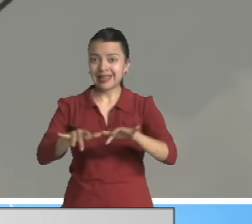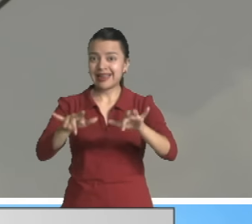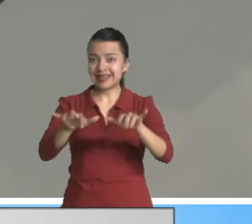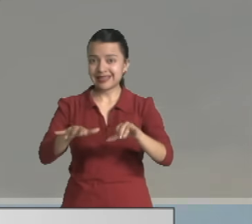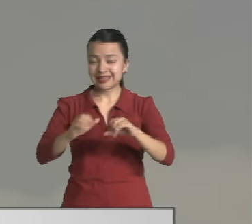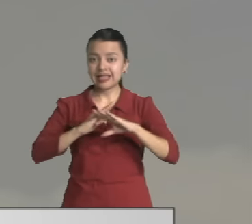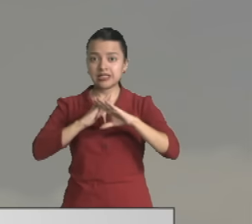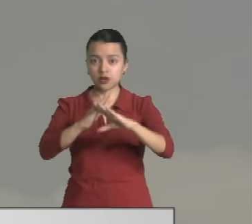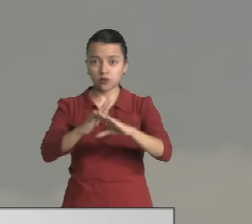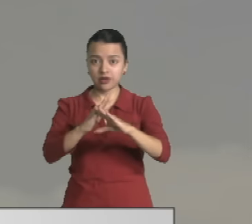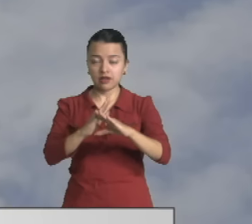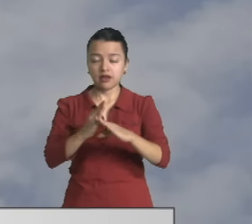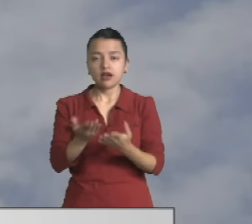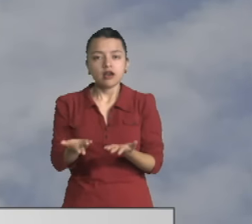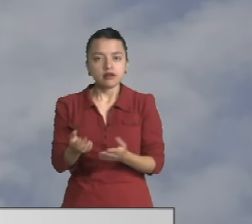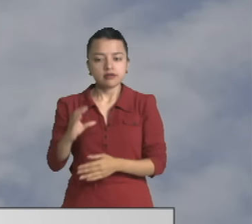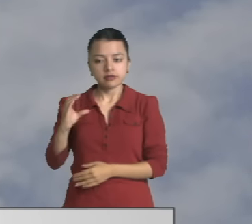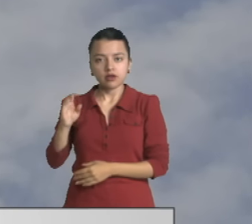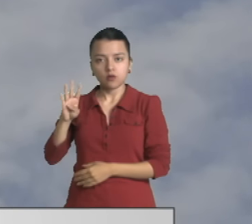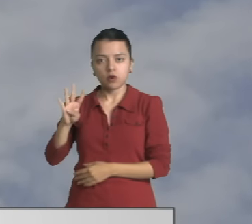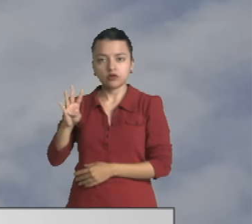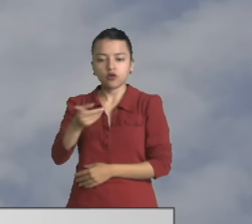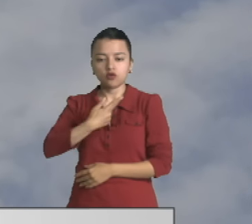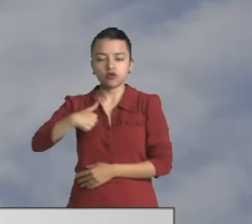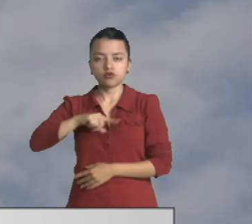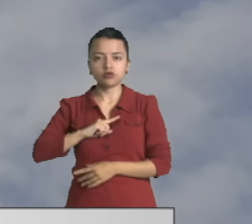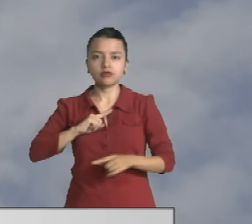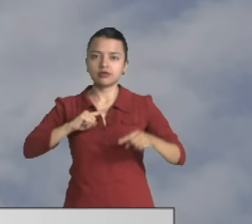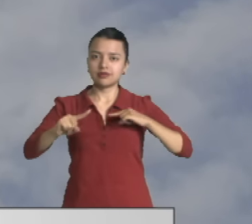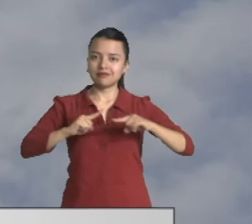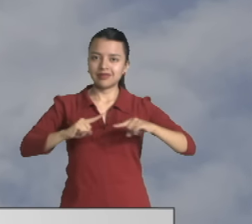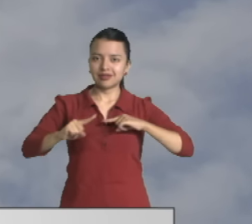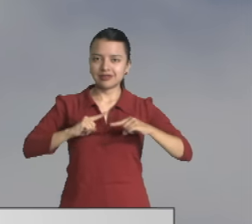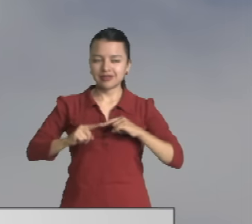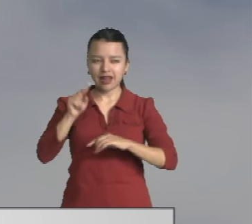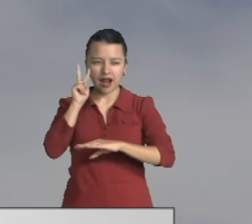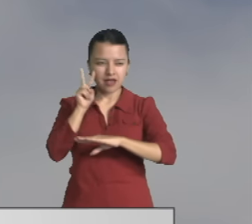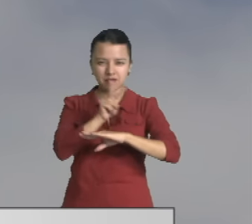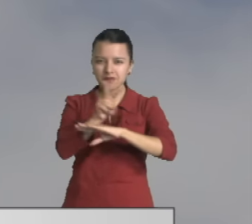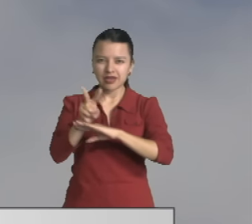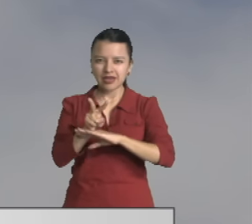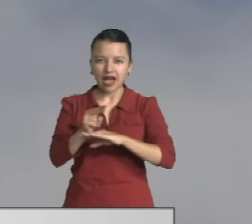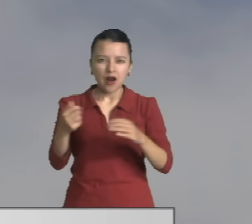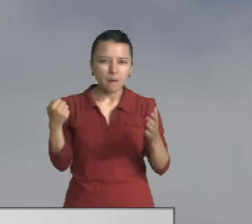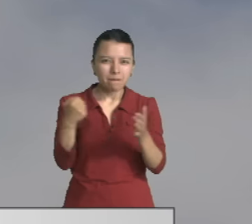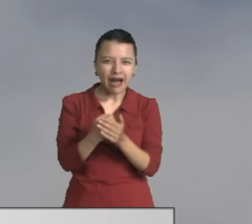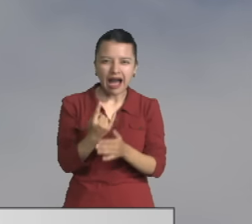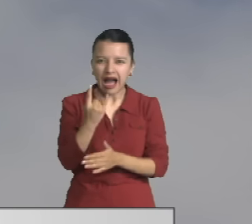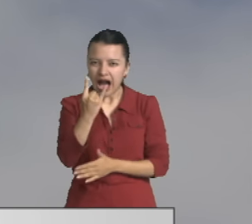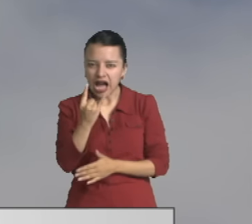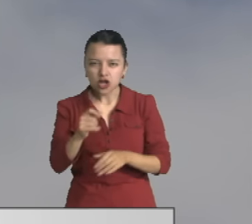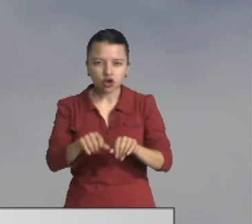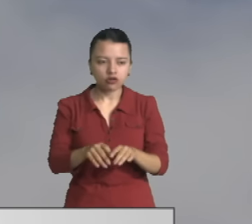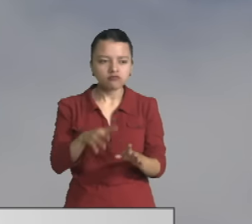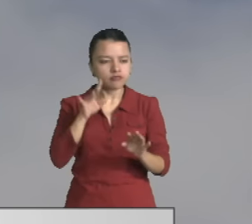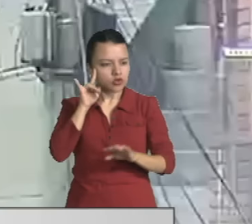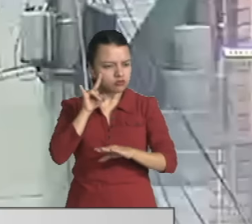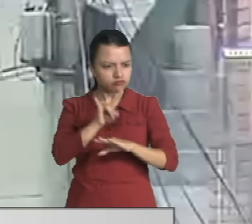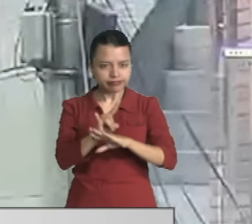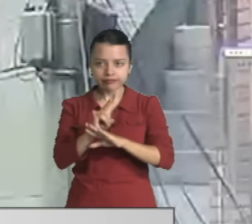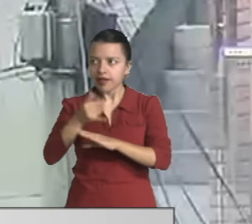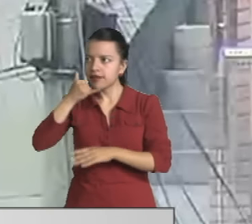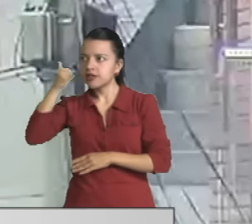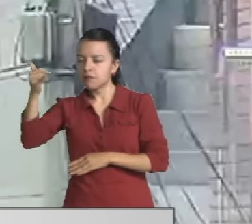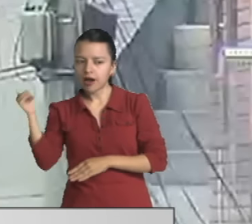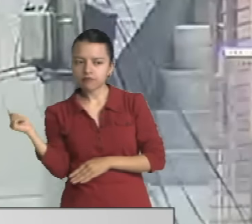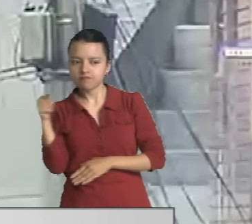Convivencia y Justicia, C4? Administrar los diferentes factores de siniestralidad para estar permanentemente poniéndolos en servicio.